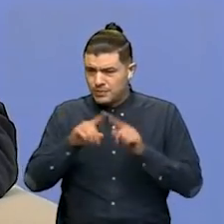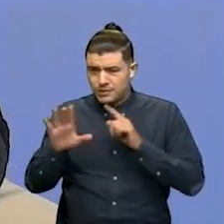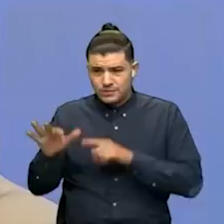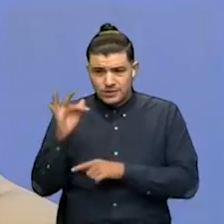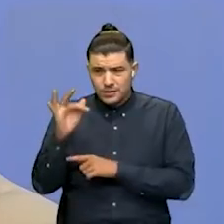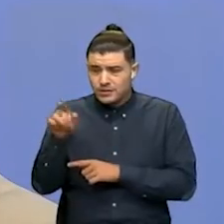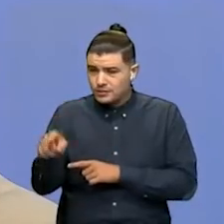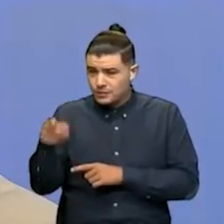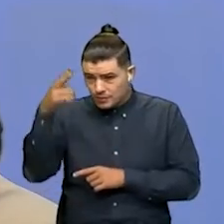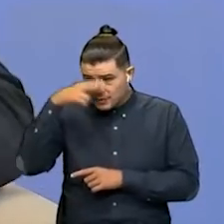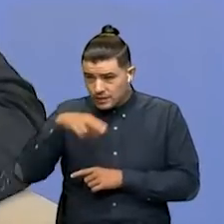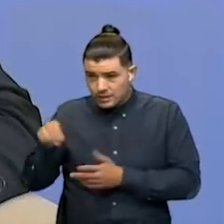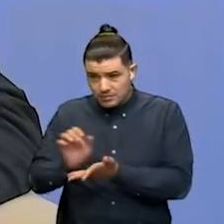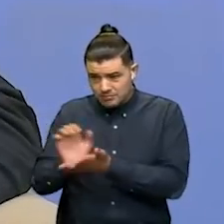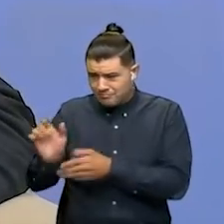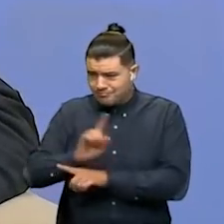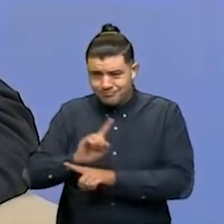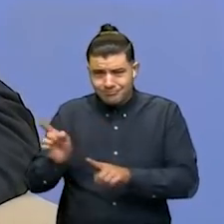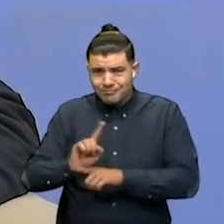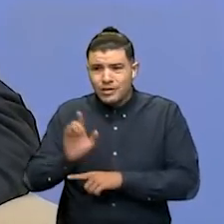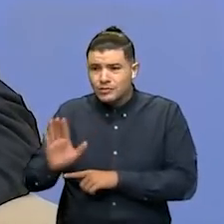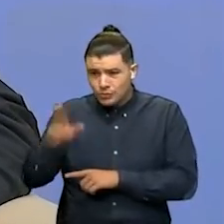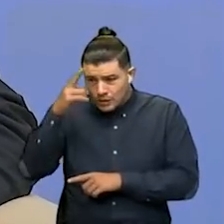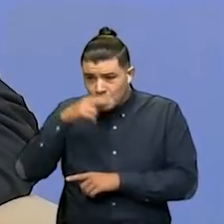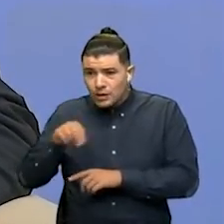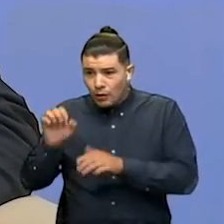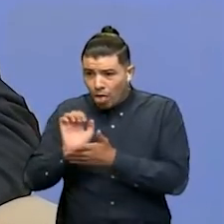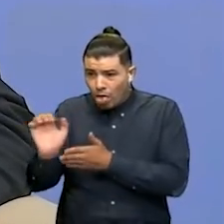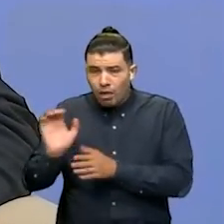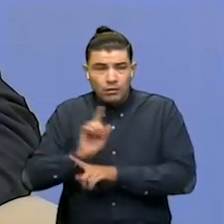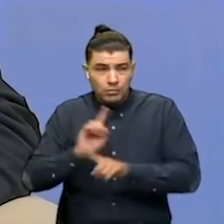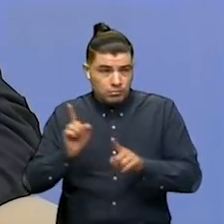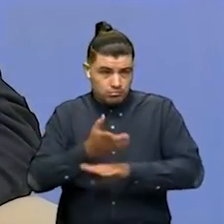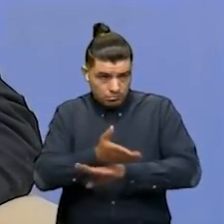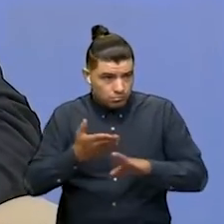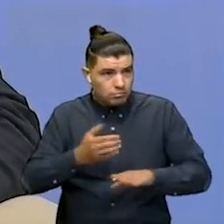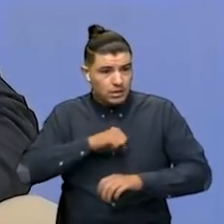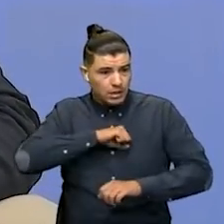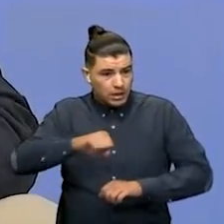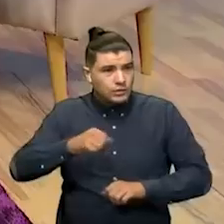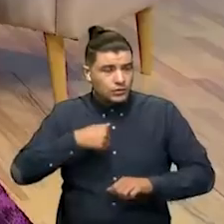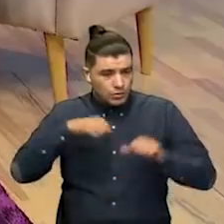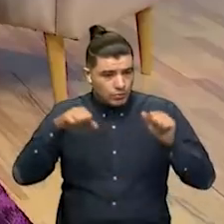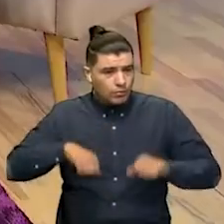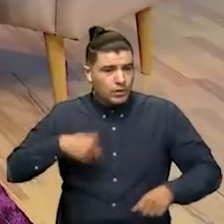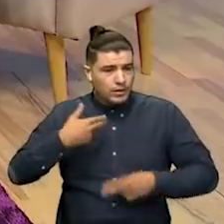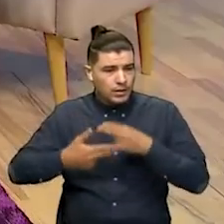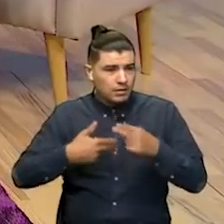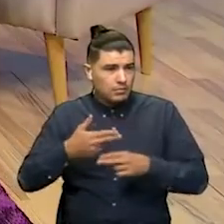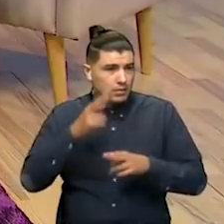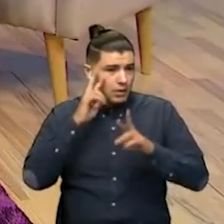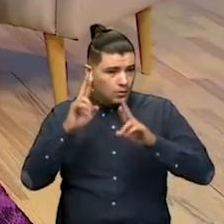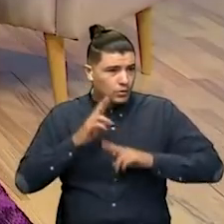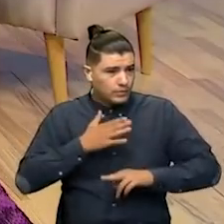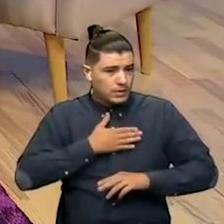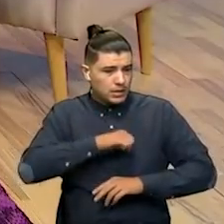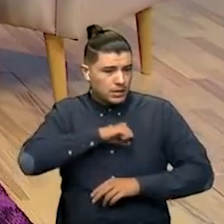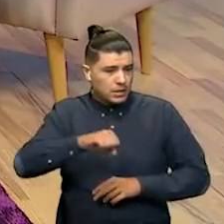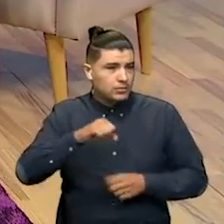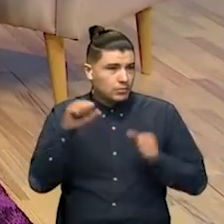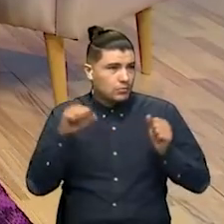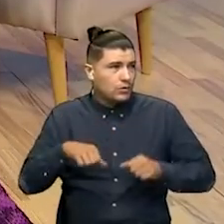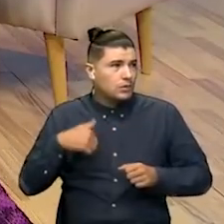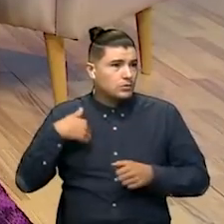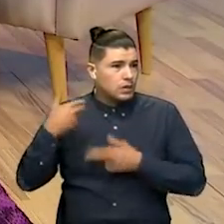que lo excluyeron como tal, él puede coger, iniciar un proceso de sucesión y reclamar todos los derechos que se tenga, que